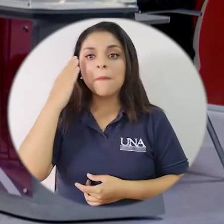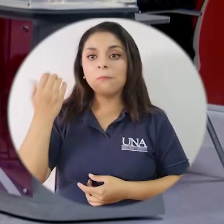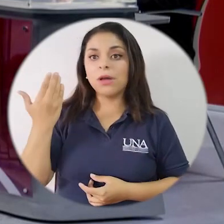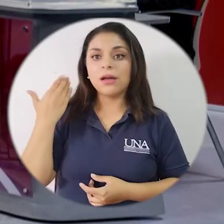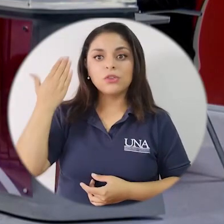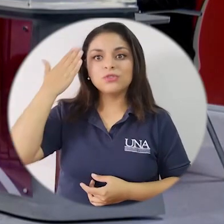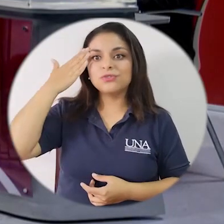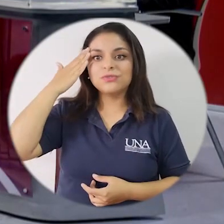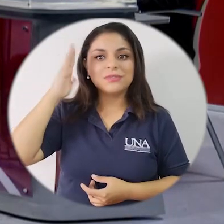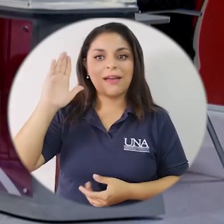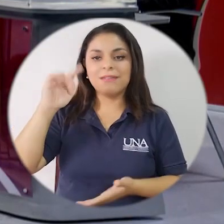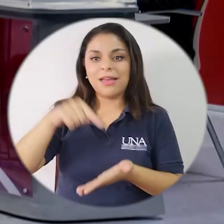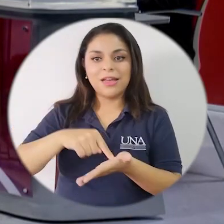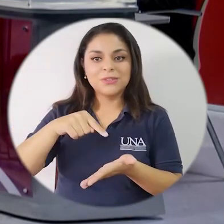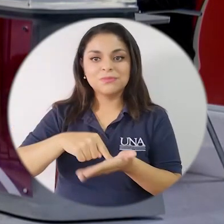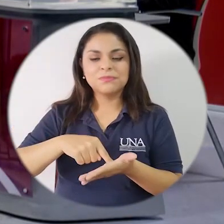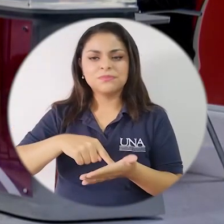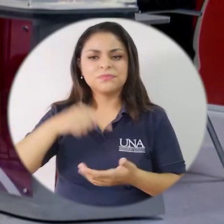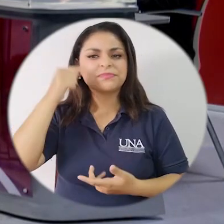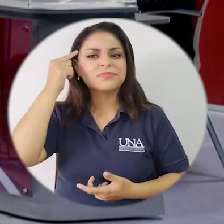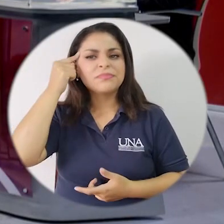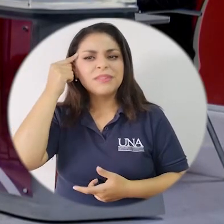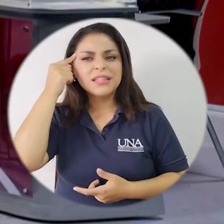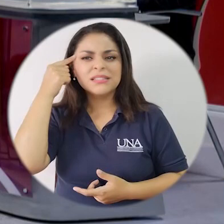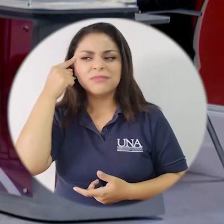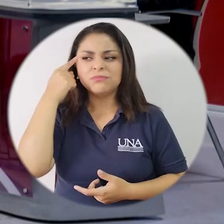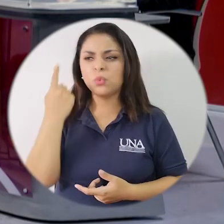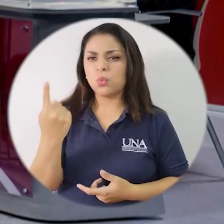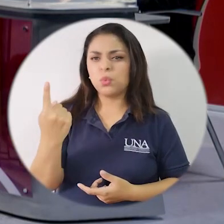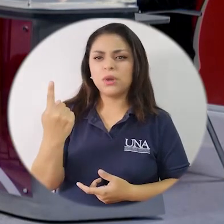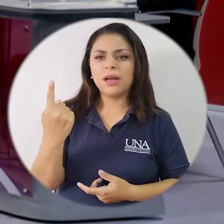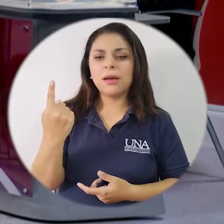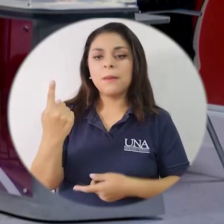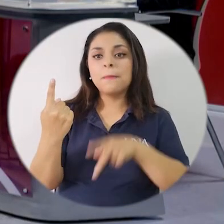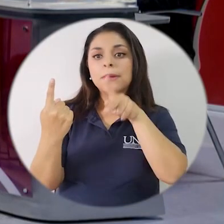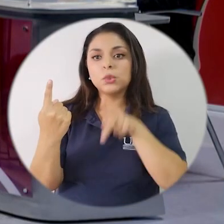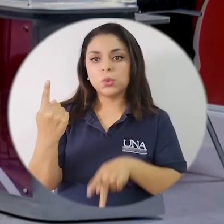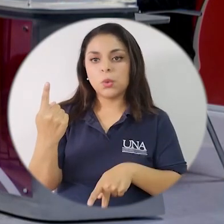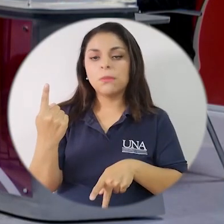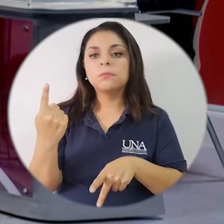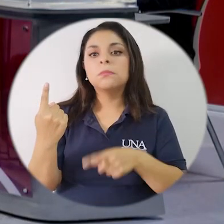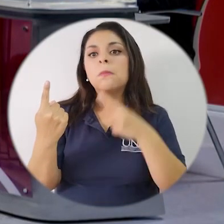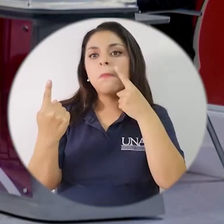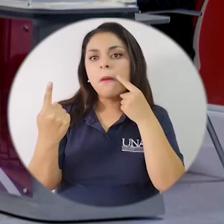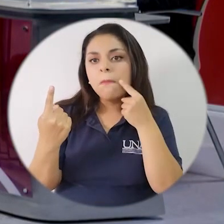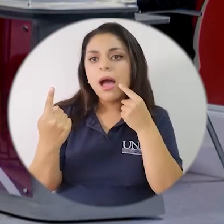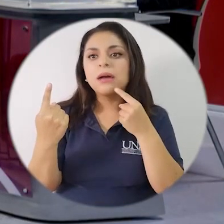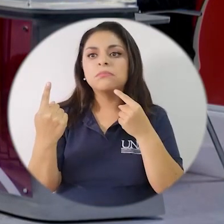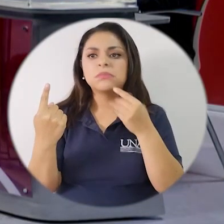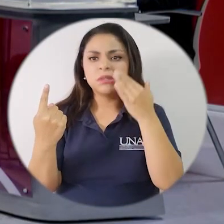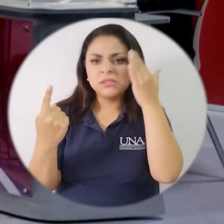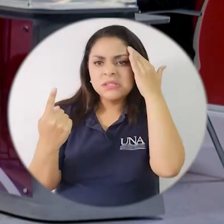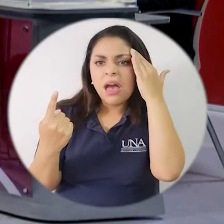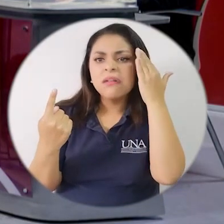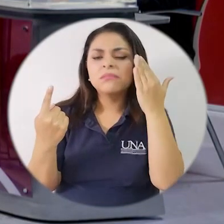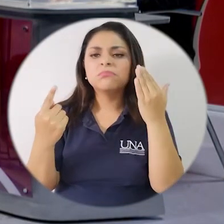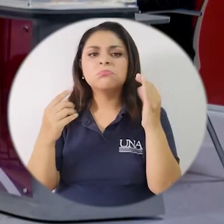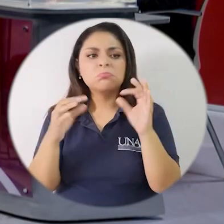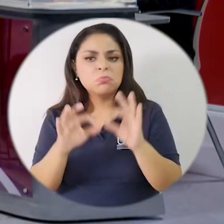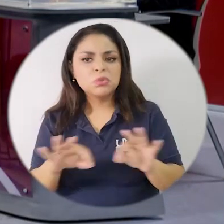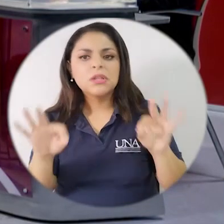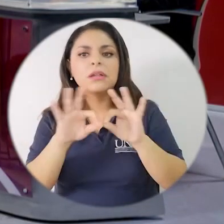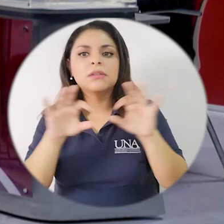no sabíamos esto. Pensábamos que una persona que era un papá que sabía que la actividad física era importante, tenía